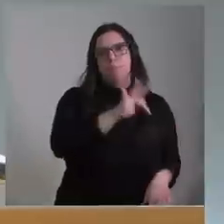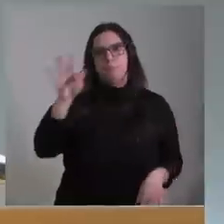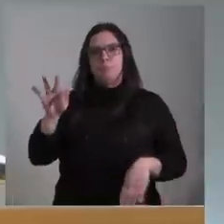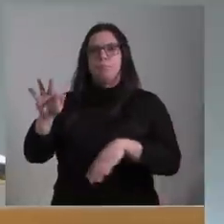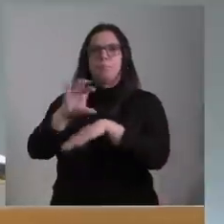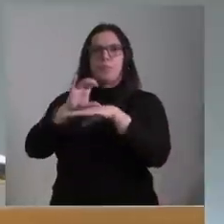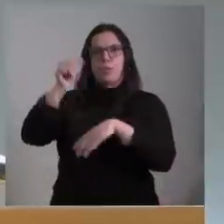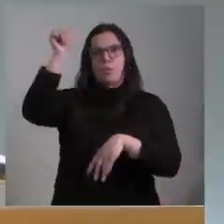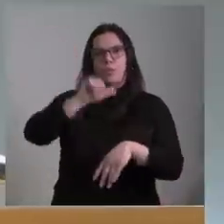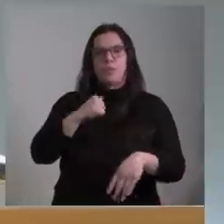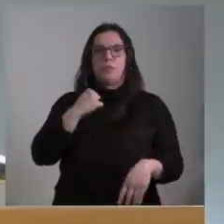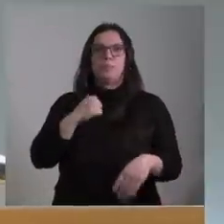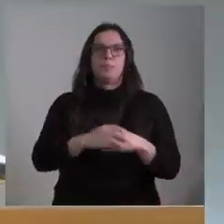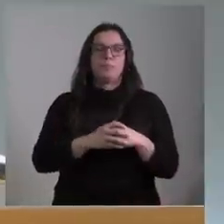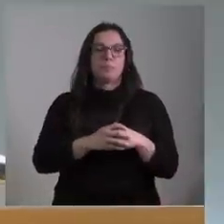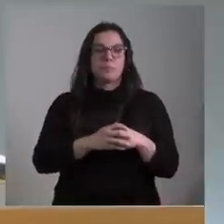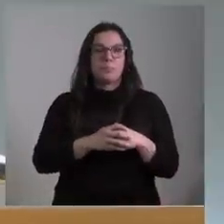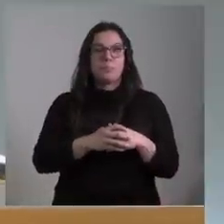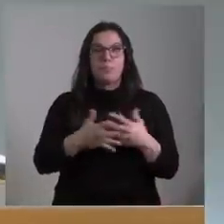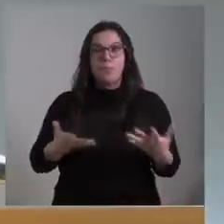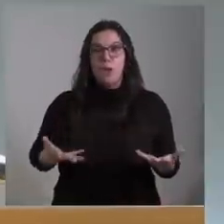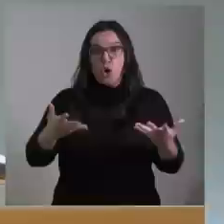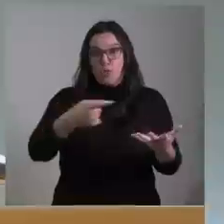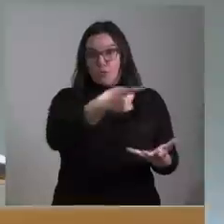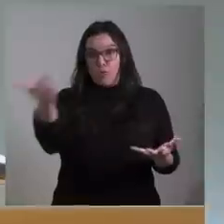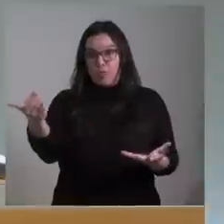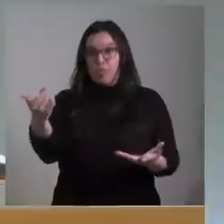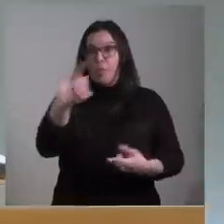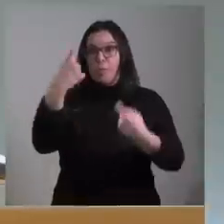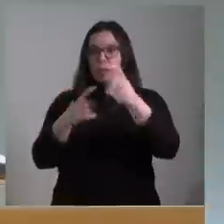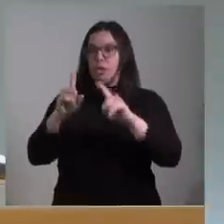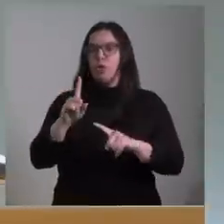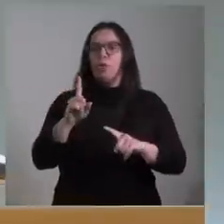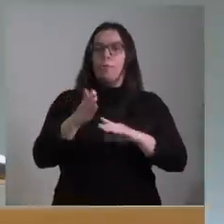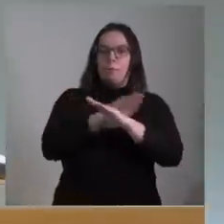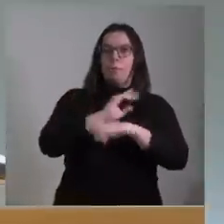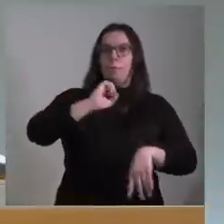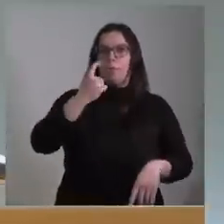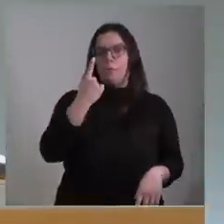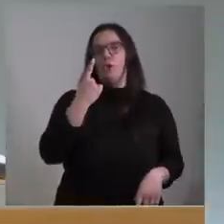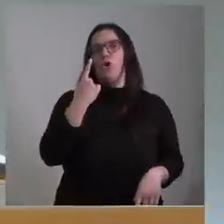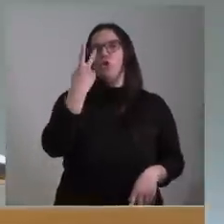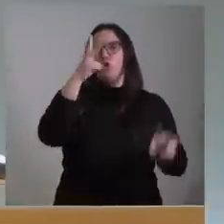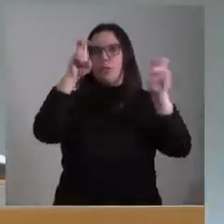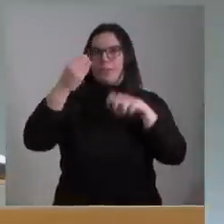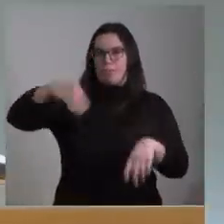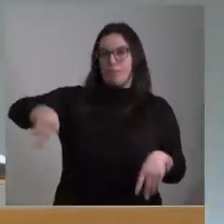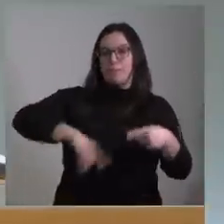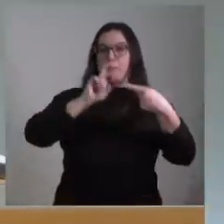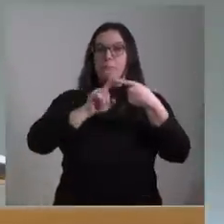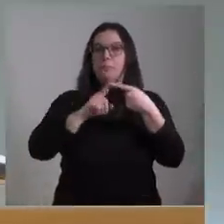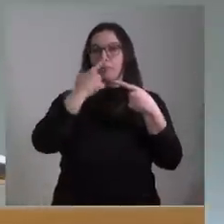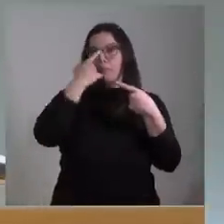palabra antes de estar a sus preguntas dos cuestiones adicionales una de